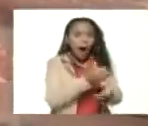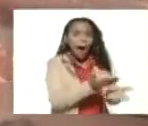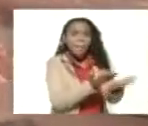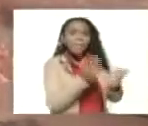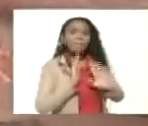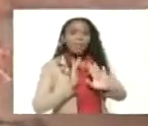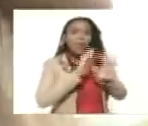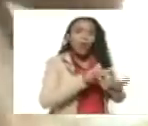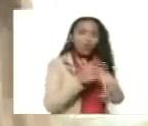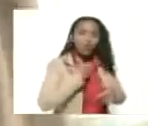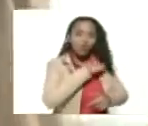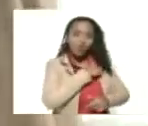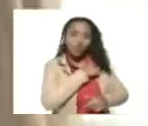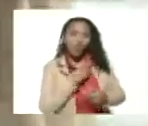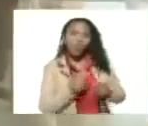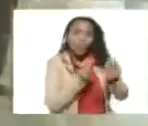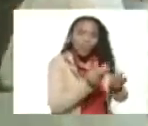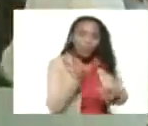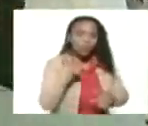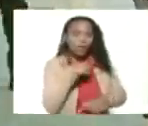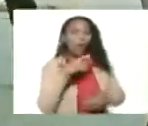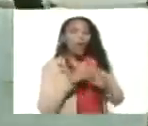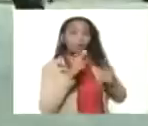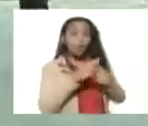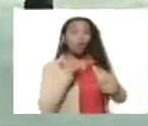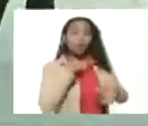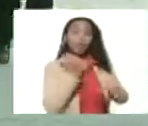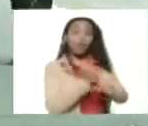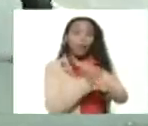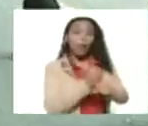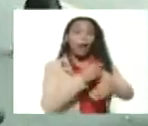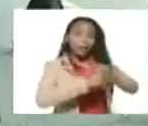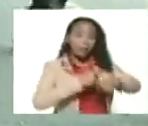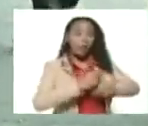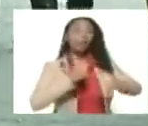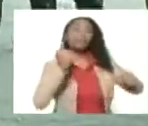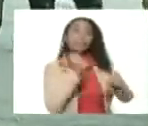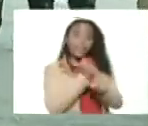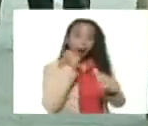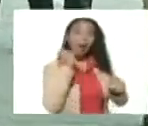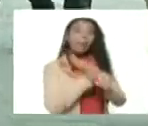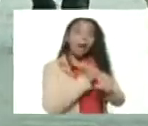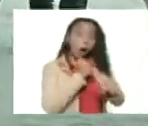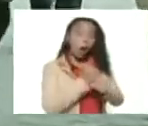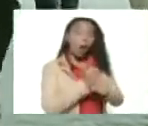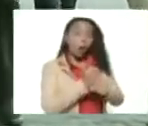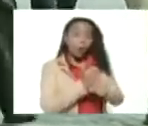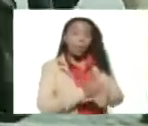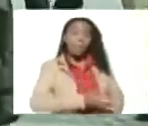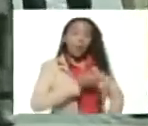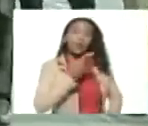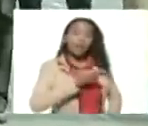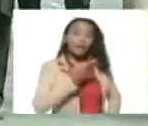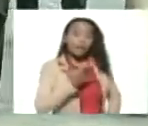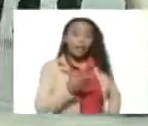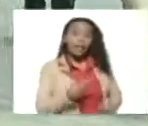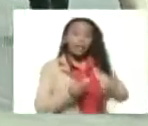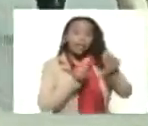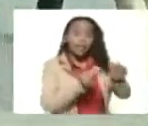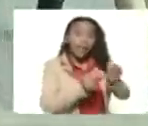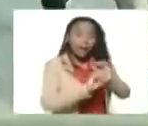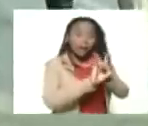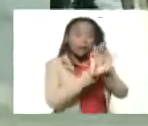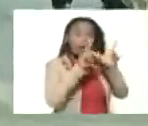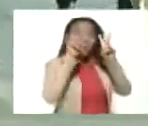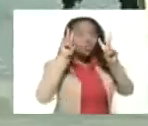la calidad de nuestro trabajo, que hacemos un trabajo que garantiza la calidad y la